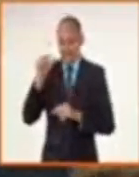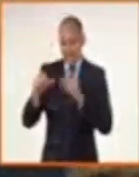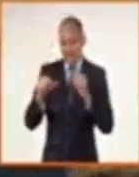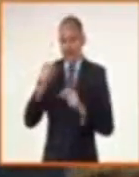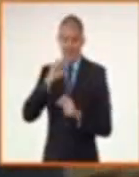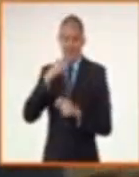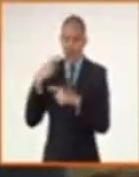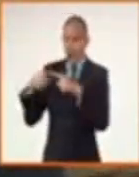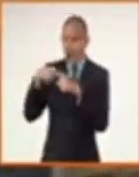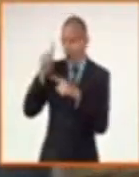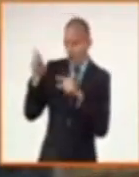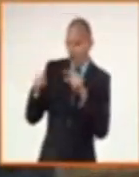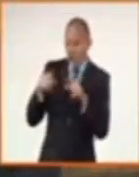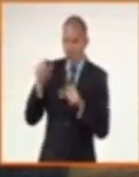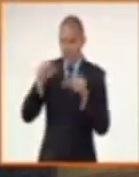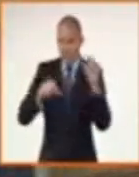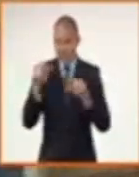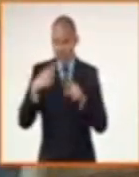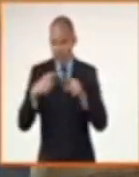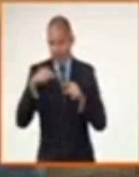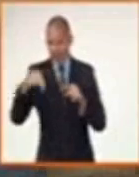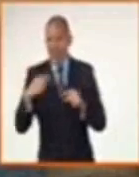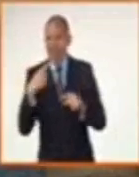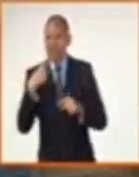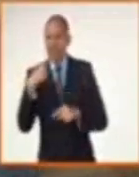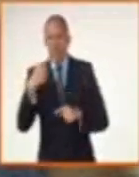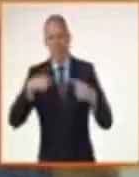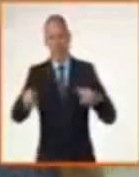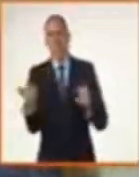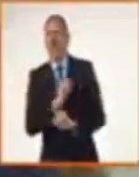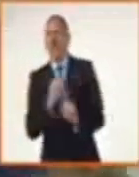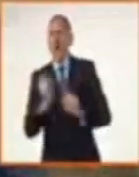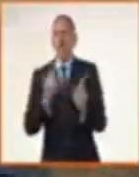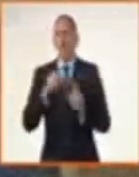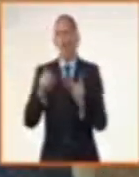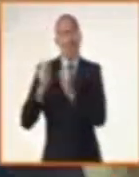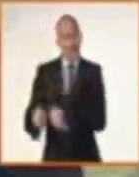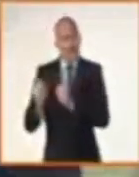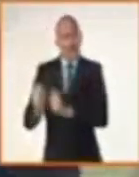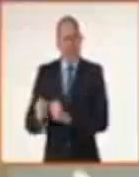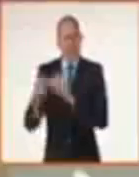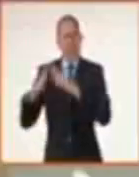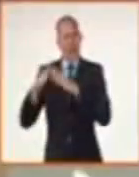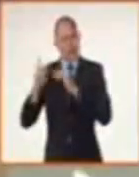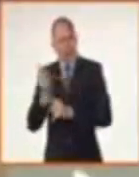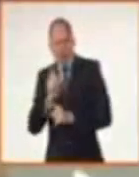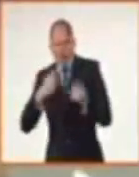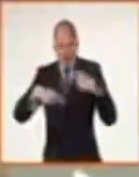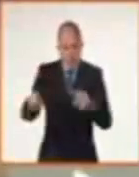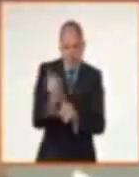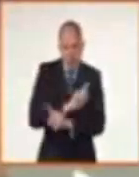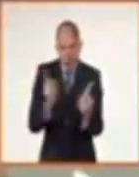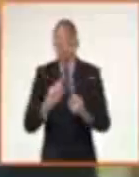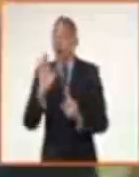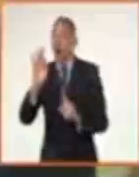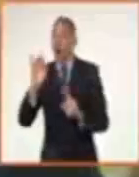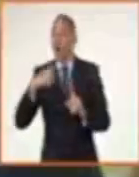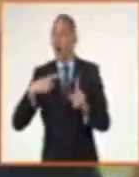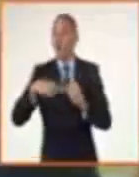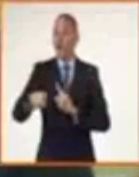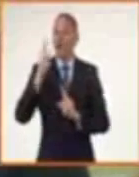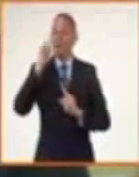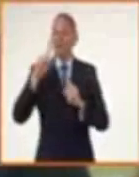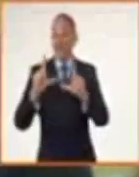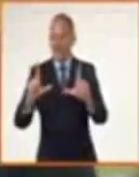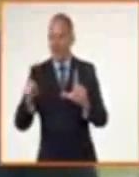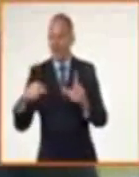llamar y de llamados al no voto, o al abstencionismo, a la anulación de boletas, ¿qué me puede